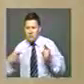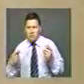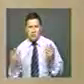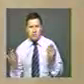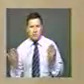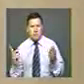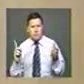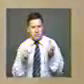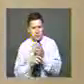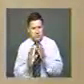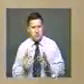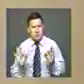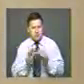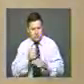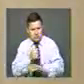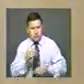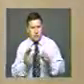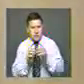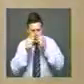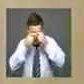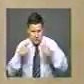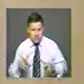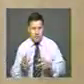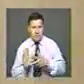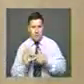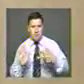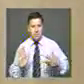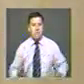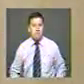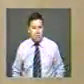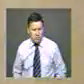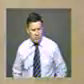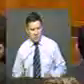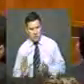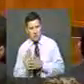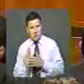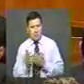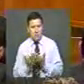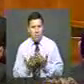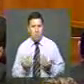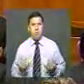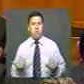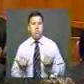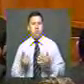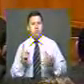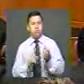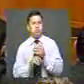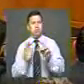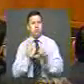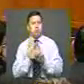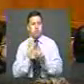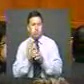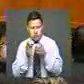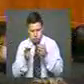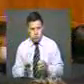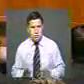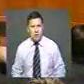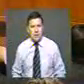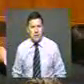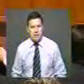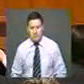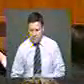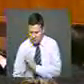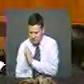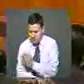evidenciado una pieza fundamental del Estado constitucional. Esto es la inexistencia ya de un legibus solutus, de un